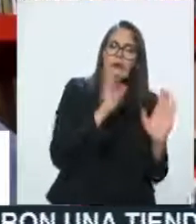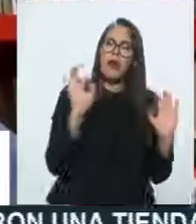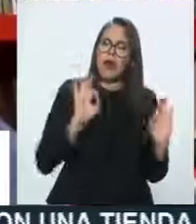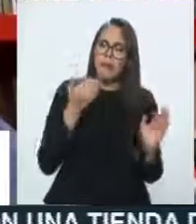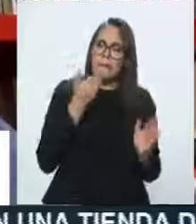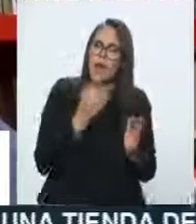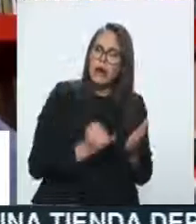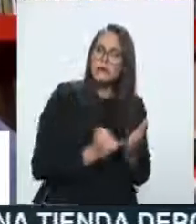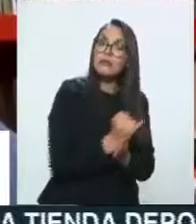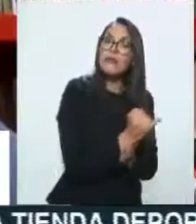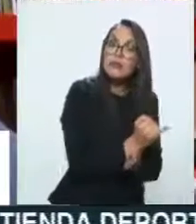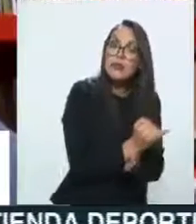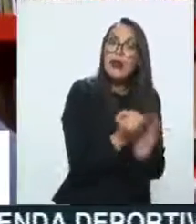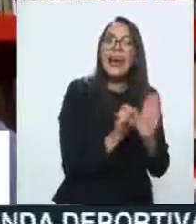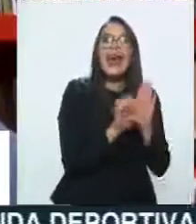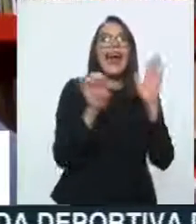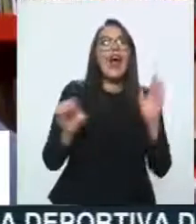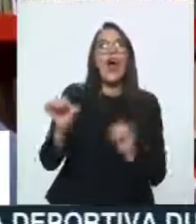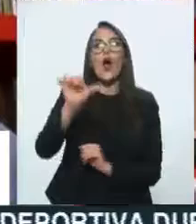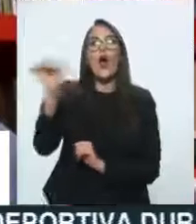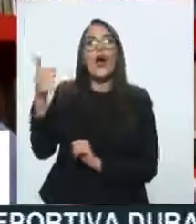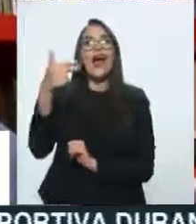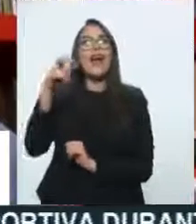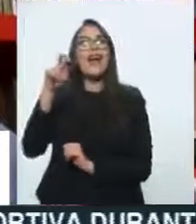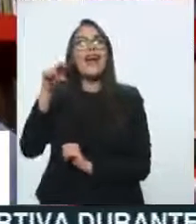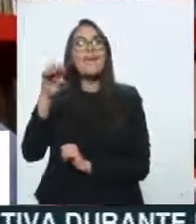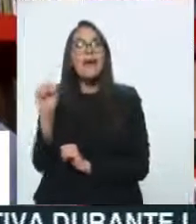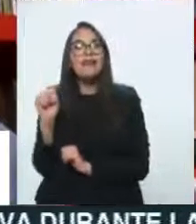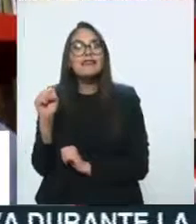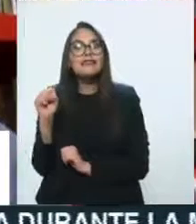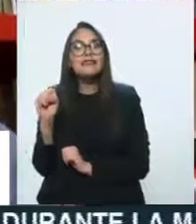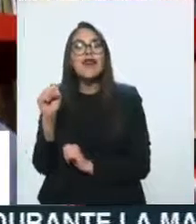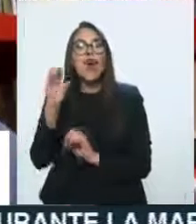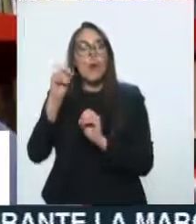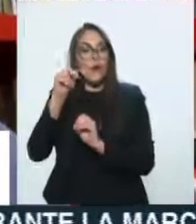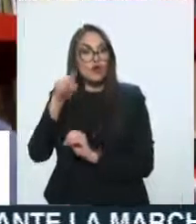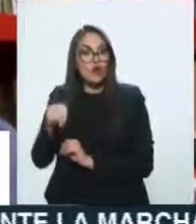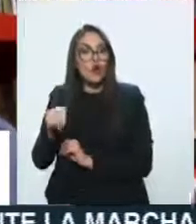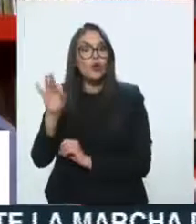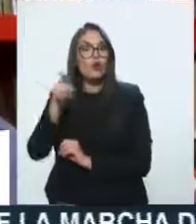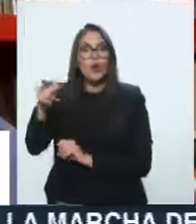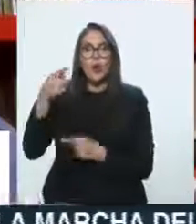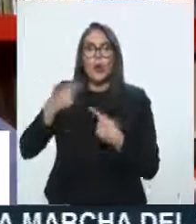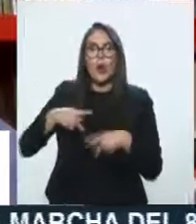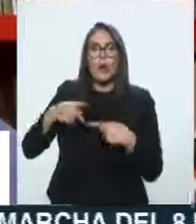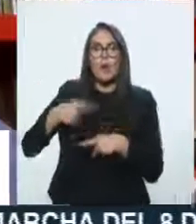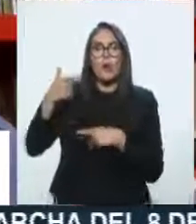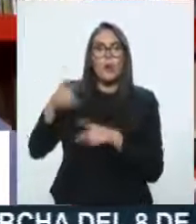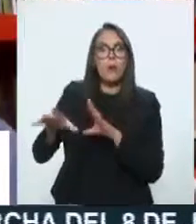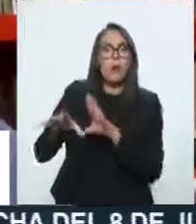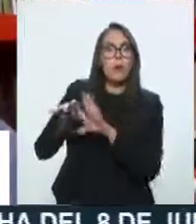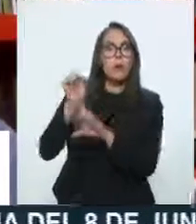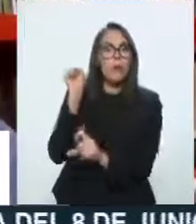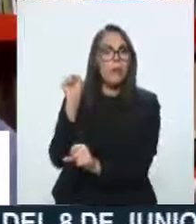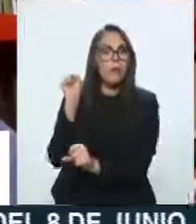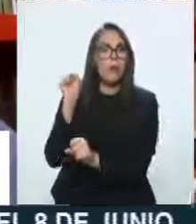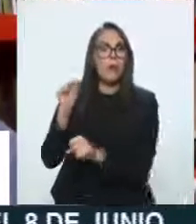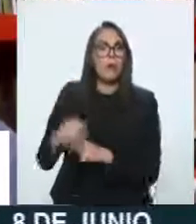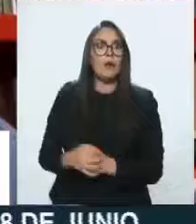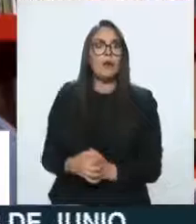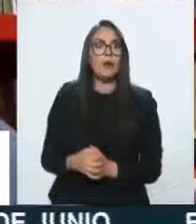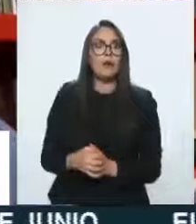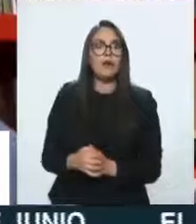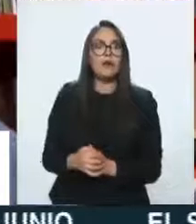le descongelan cuentas a narcotraficantes, digamos, a discreción del Poder Ejecutivo. Hay que